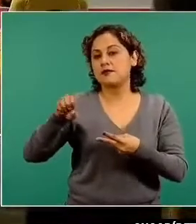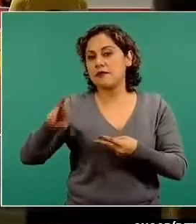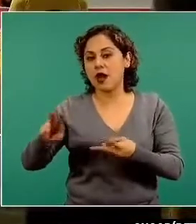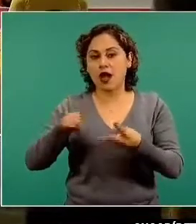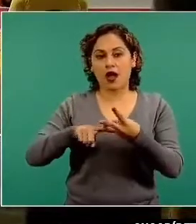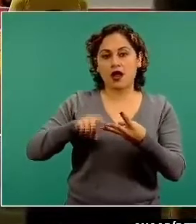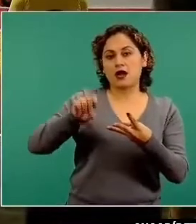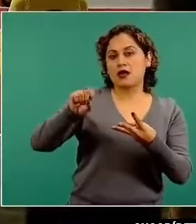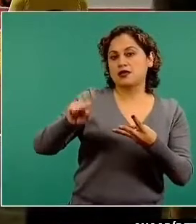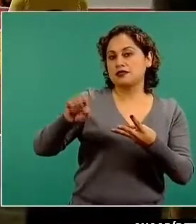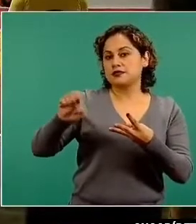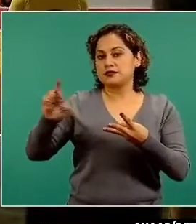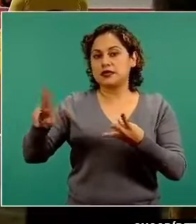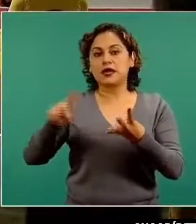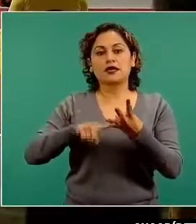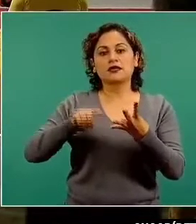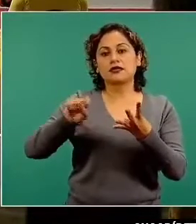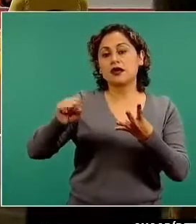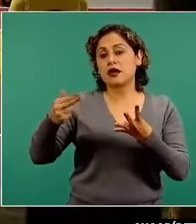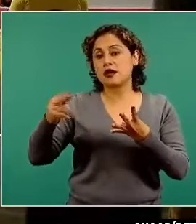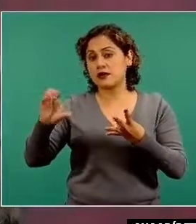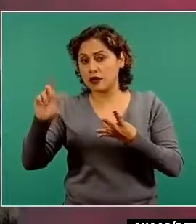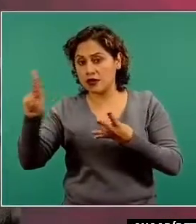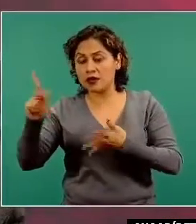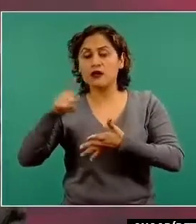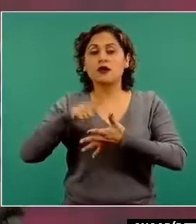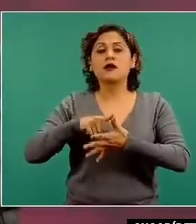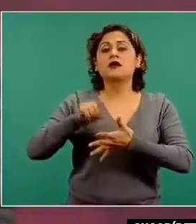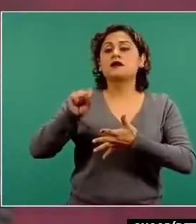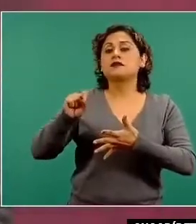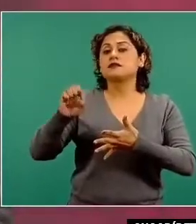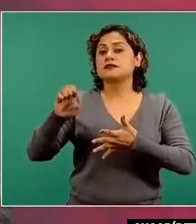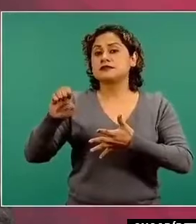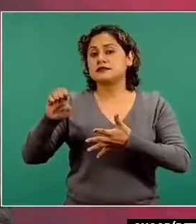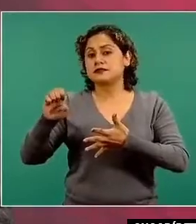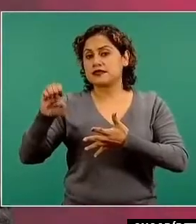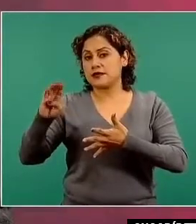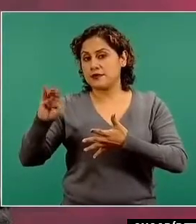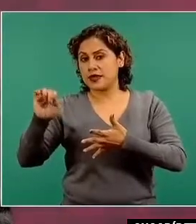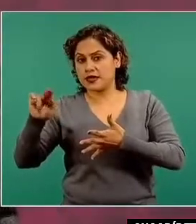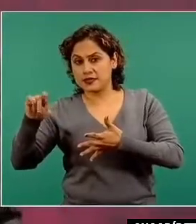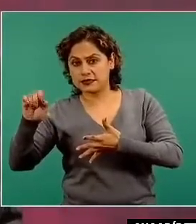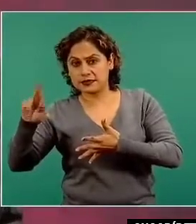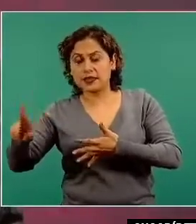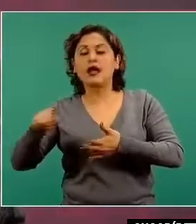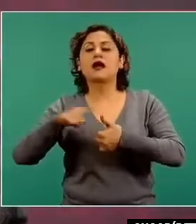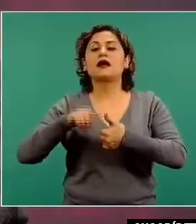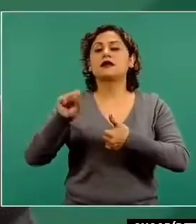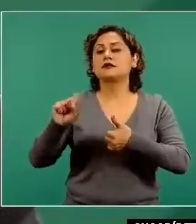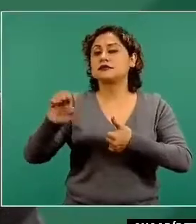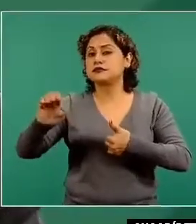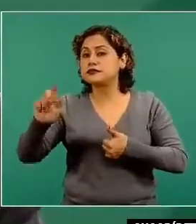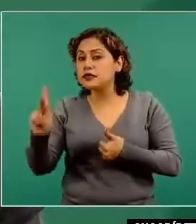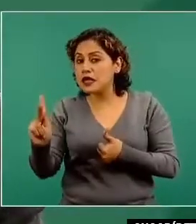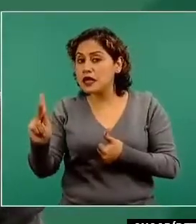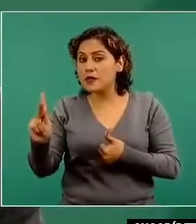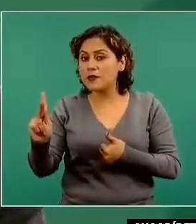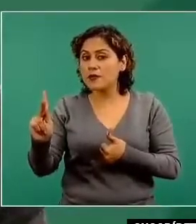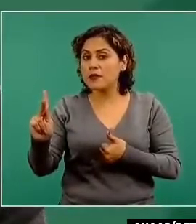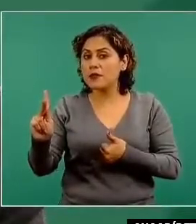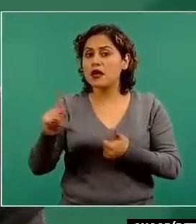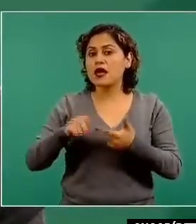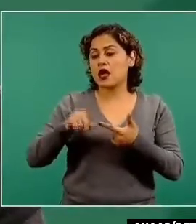Relaciones Exteriores, la Secretaría de Hacienda, la Secretaría de Bienestar, la Secretaría de Educación Pública,